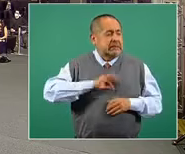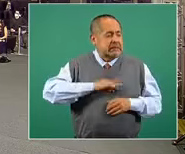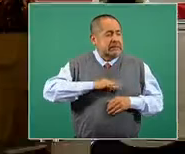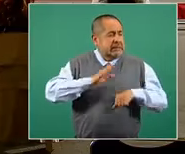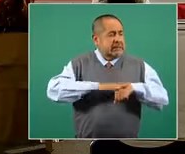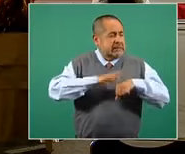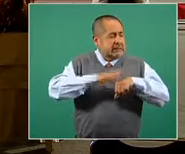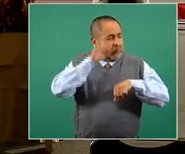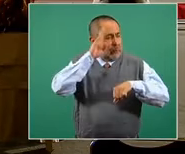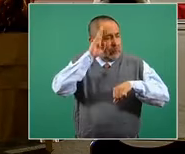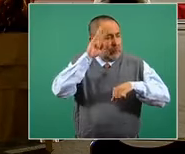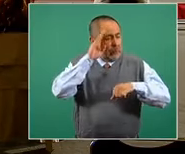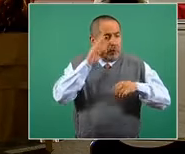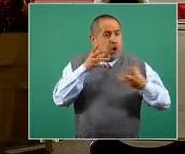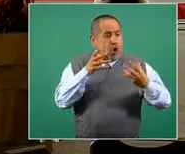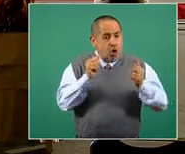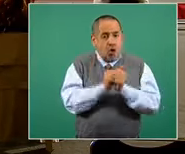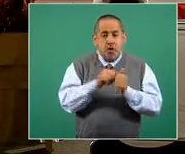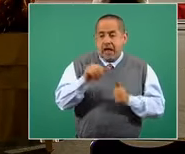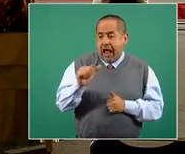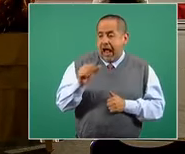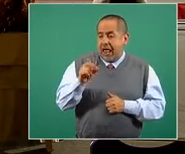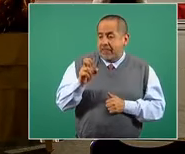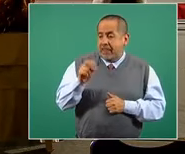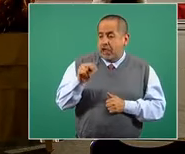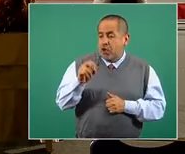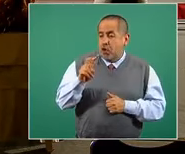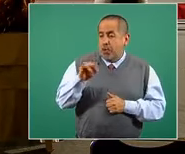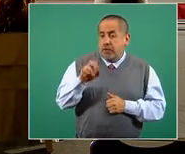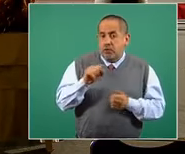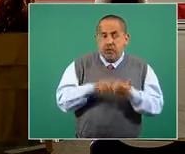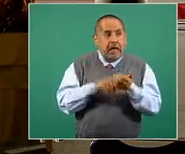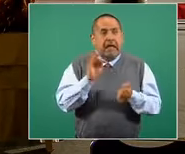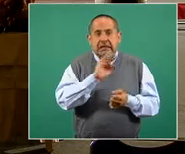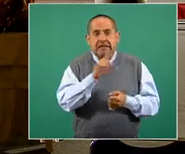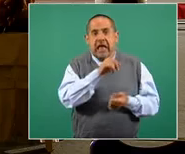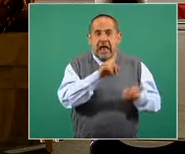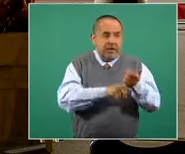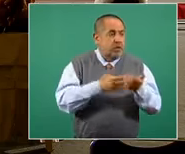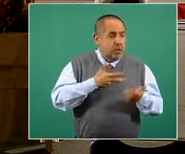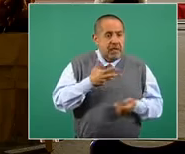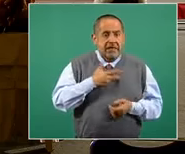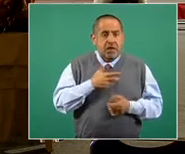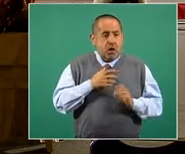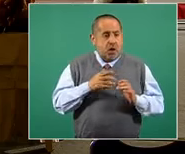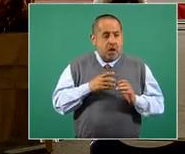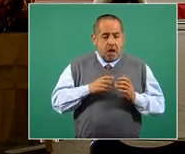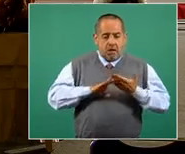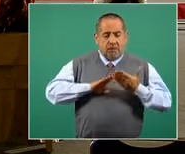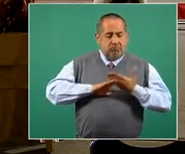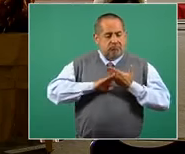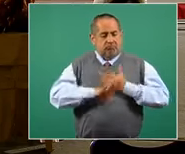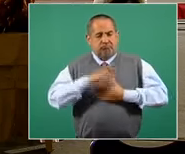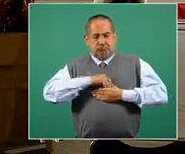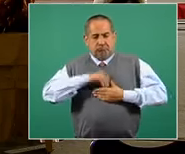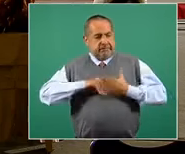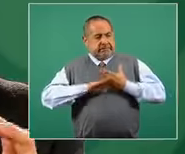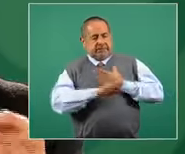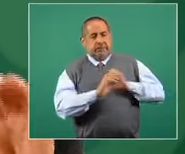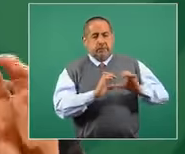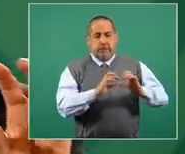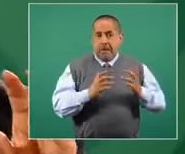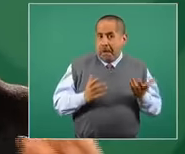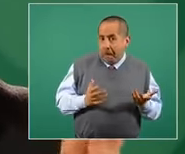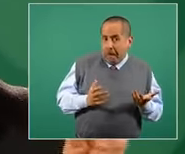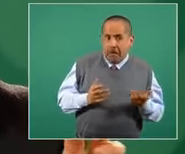por adenovirus, puede ser que las personas tengan ya anticuerpos contra esos adenovirus. Y en la medida en que el